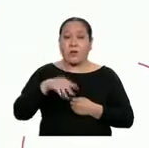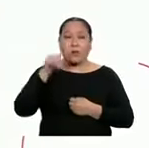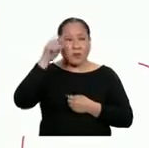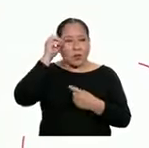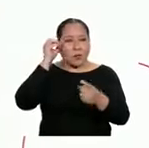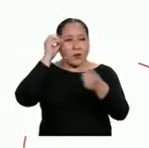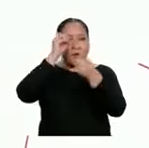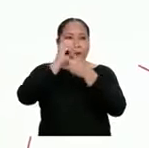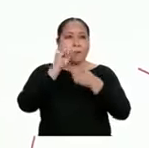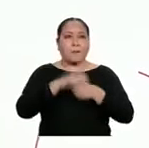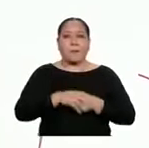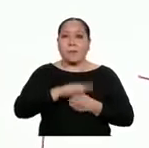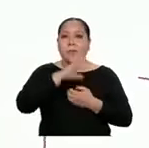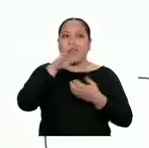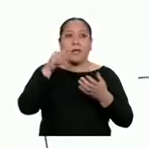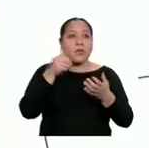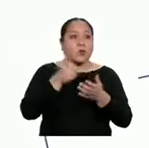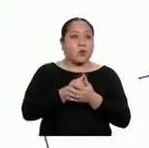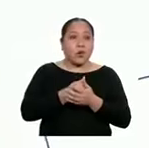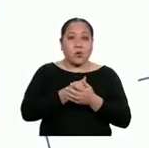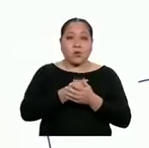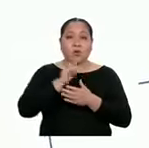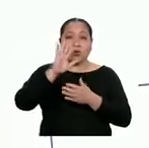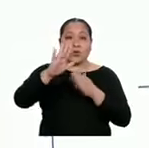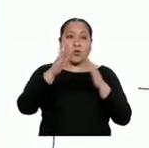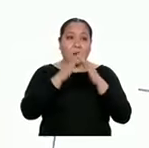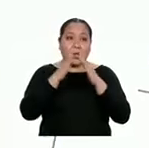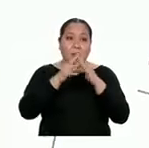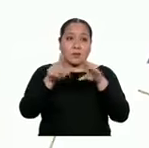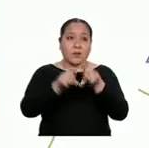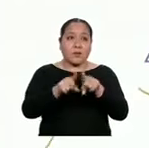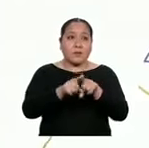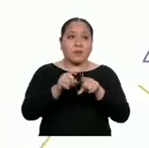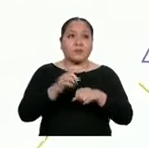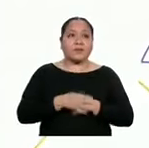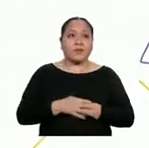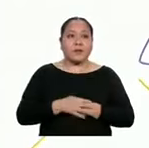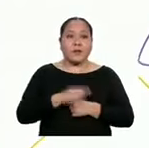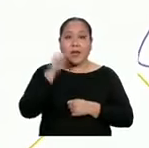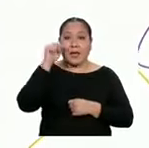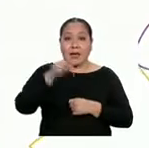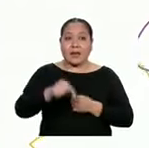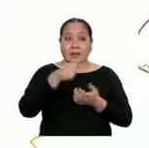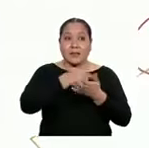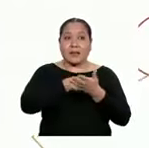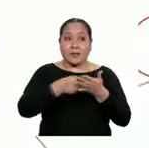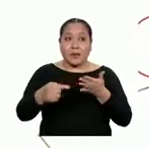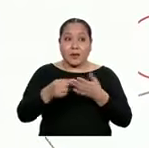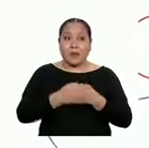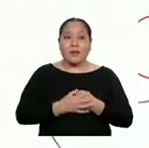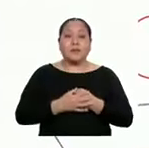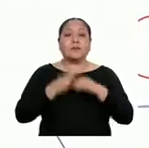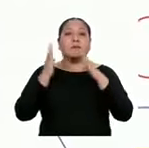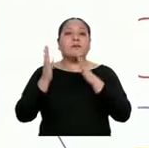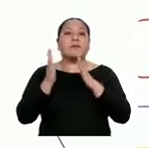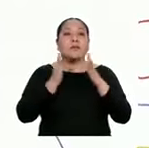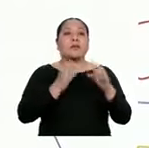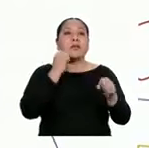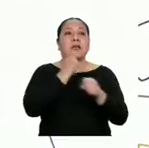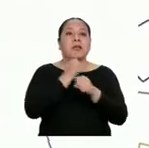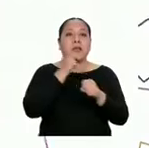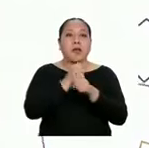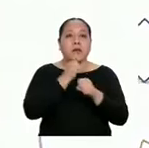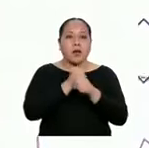siguiente reto. Y a todas y todos en casa también. Durante esta semana vamos a trabajar